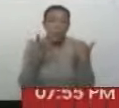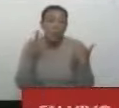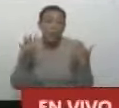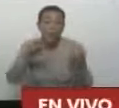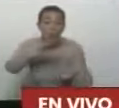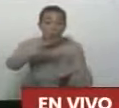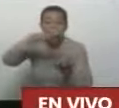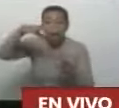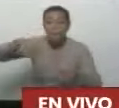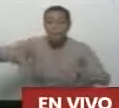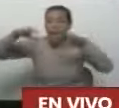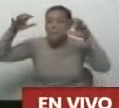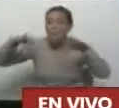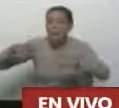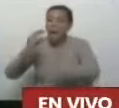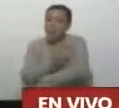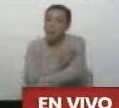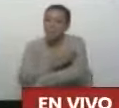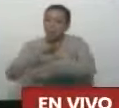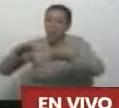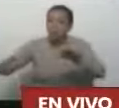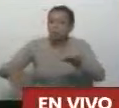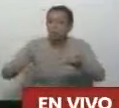se va mojando y me da una alerta.